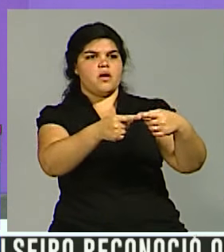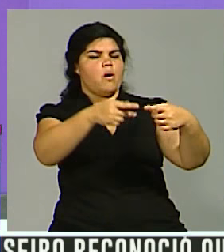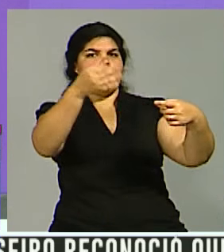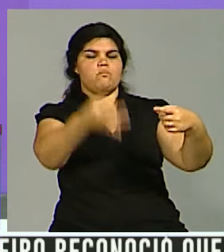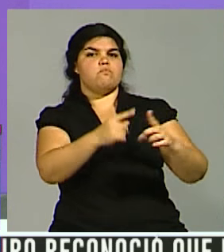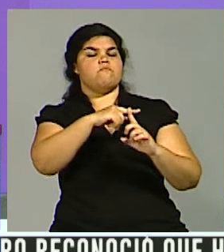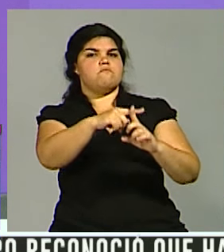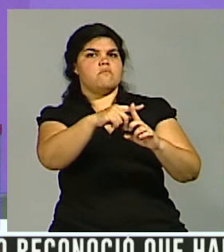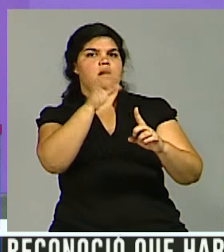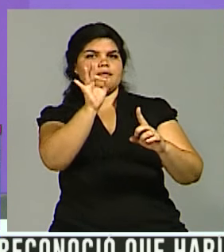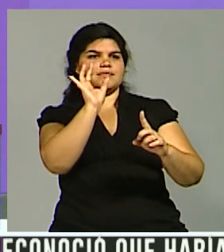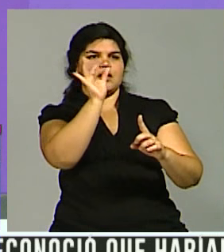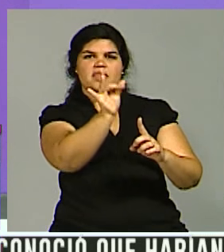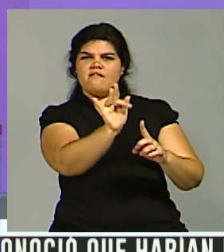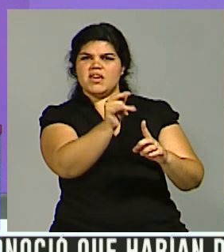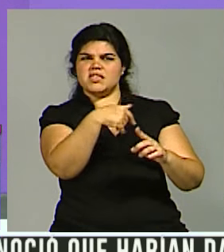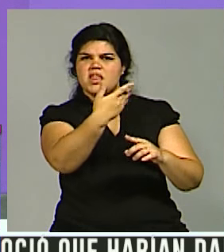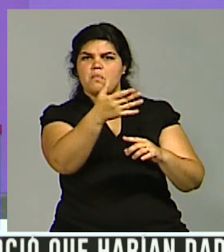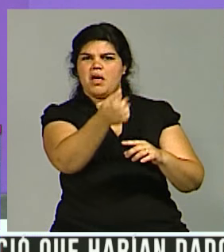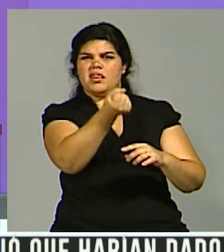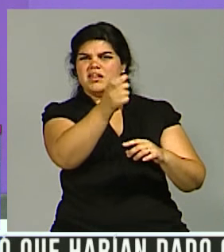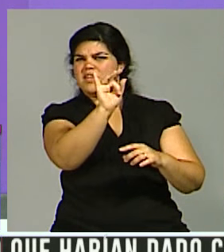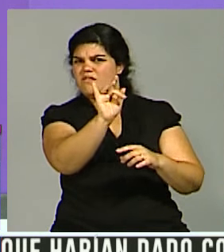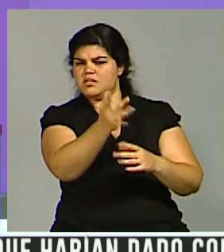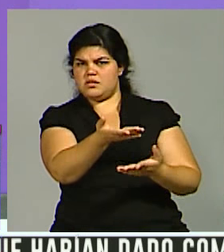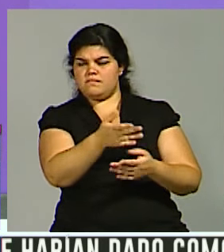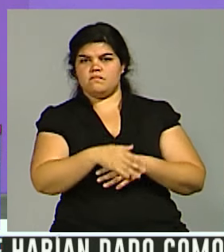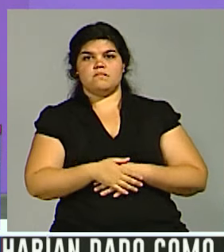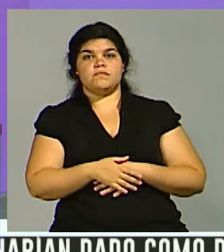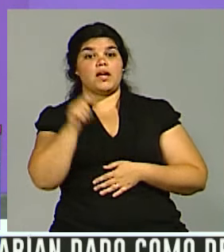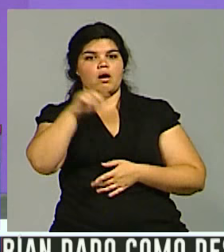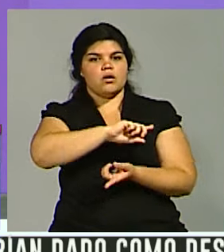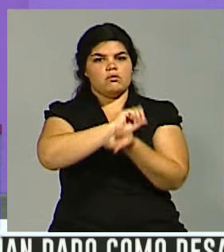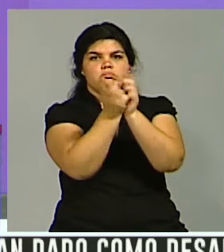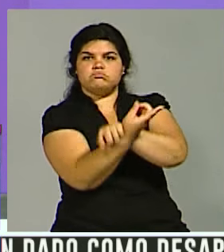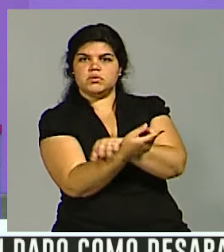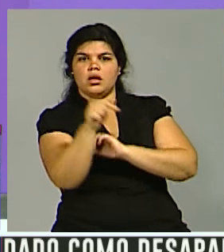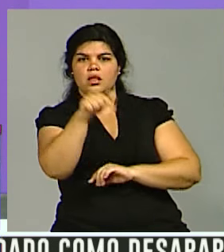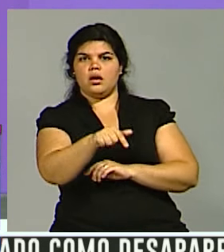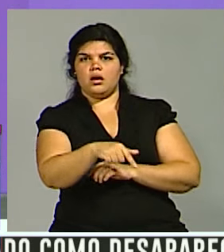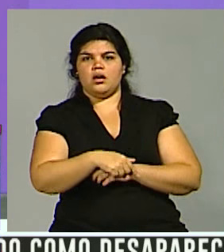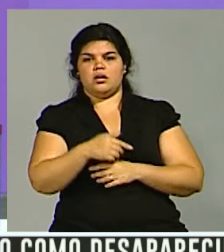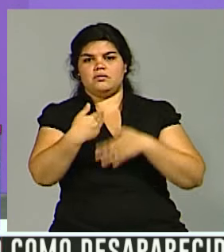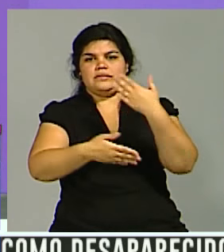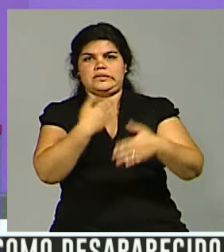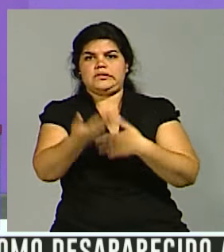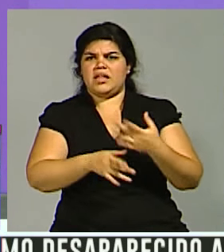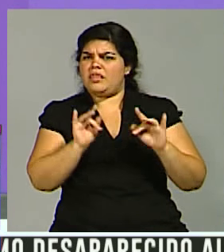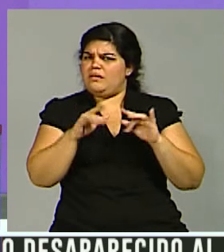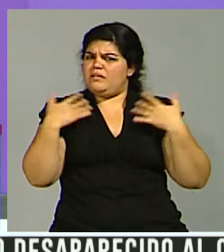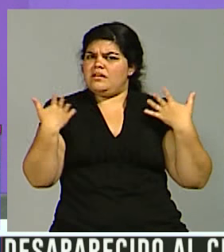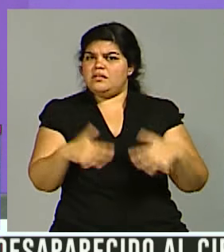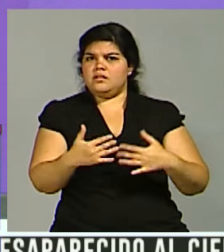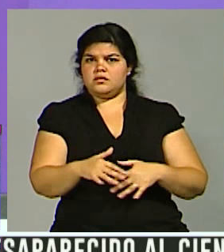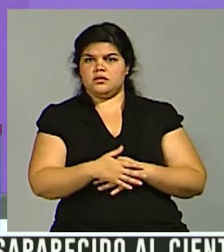optimista sabiendo que iba a ser muy difícil de poder cumplirla. Claro. Hoy se termina transformando en un ancla para el gobierno ese 15%. Incluso